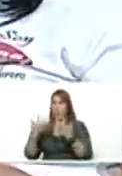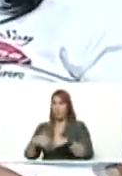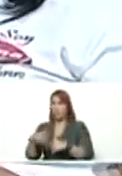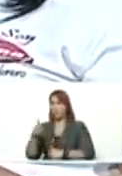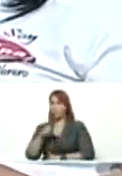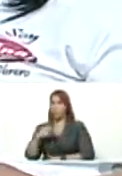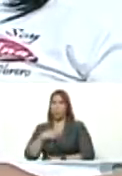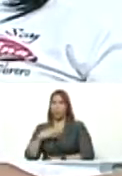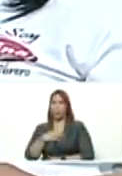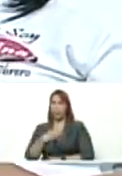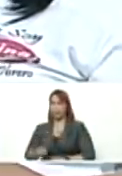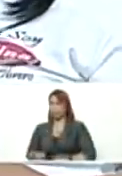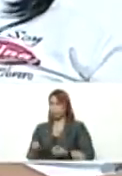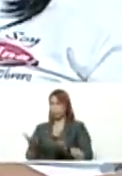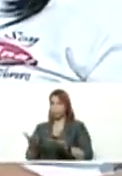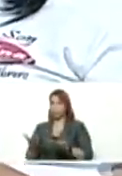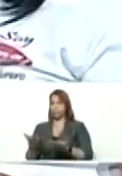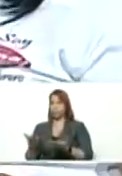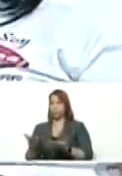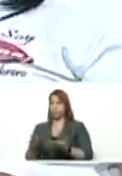optar